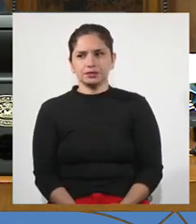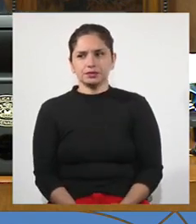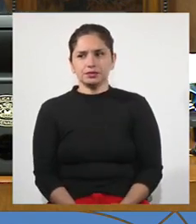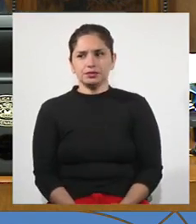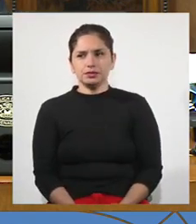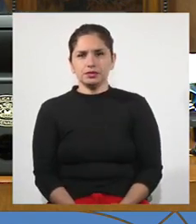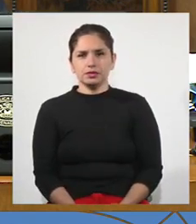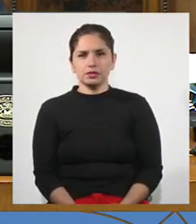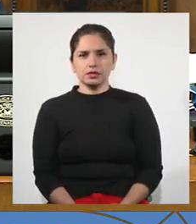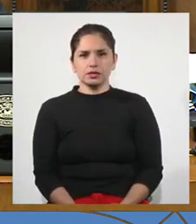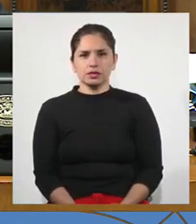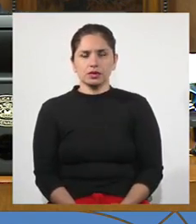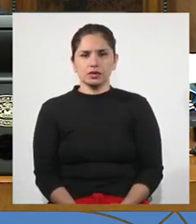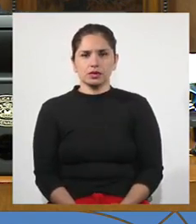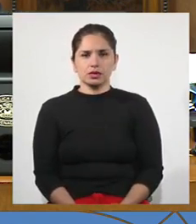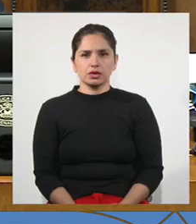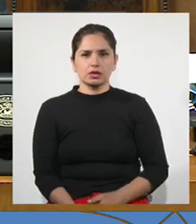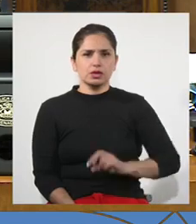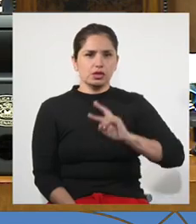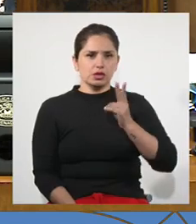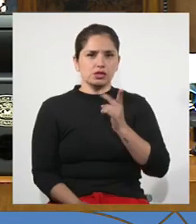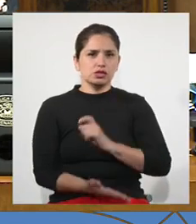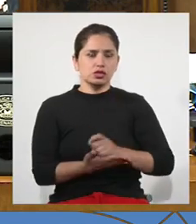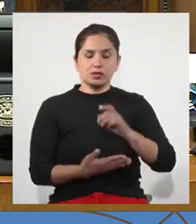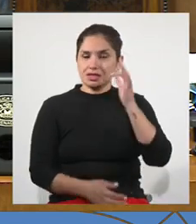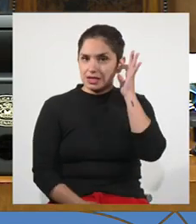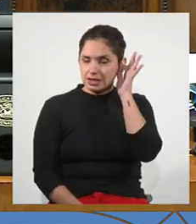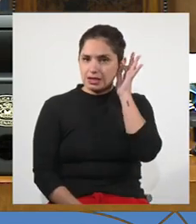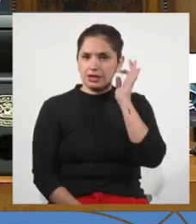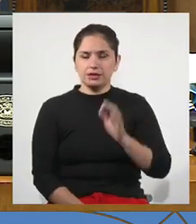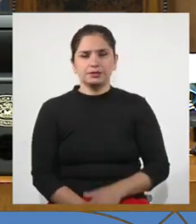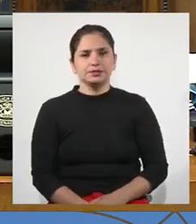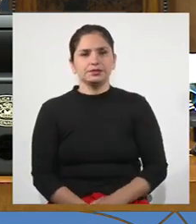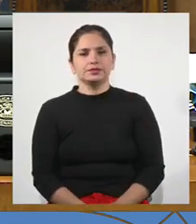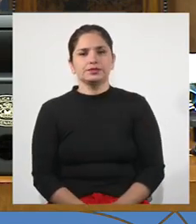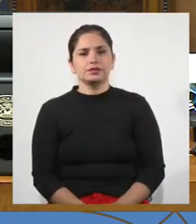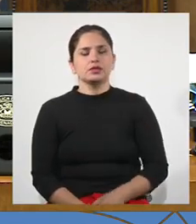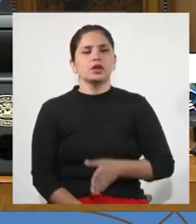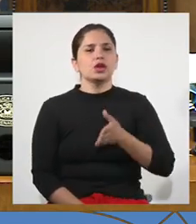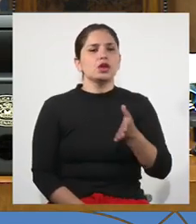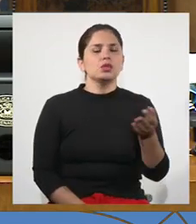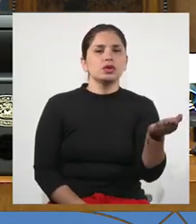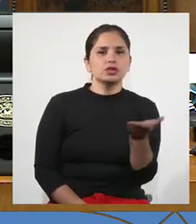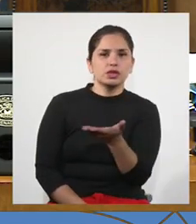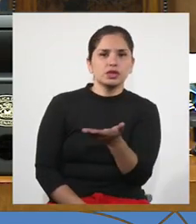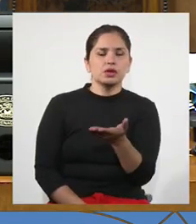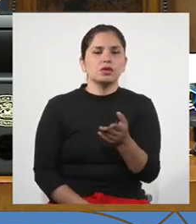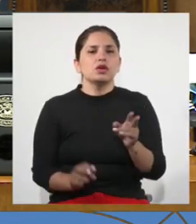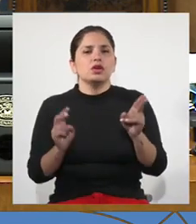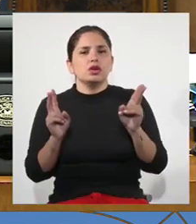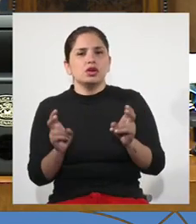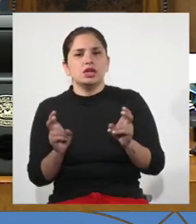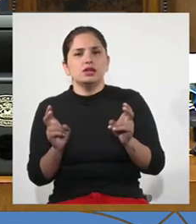¿Subsecretaria o subsecretario? Subsecretaria. Gracias, presidente, por su intermedio. Con